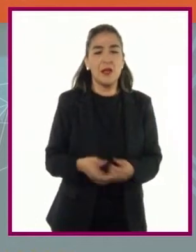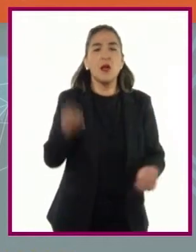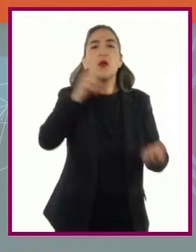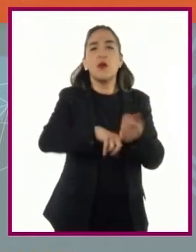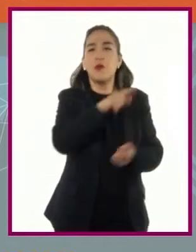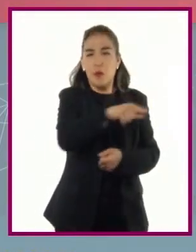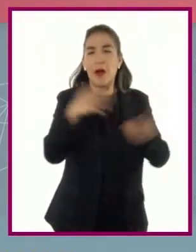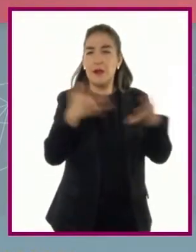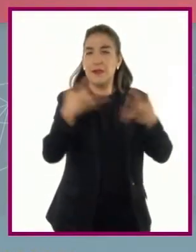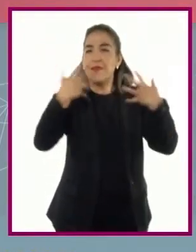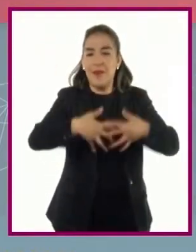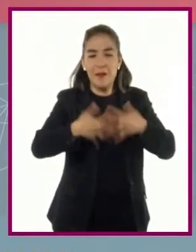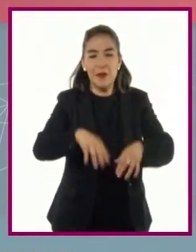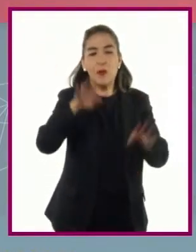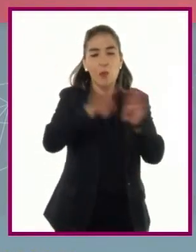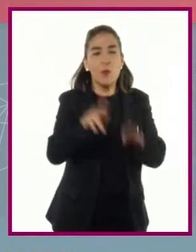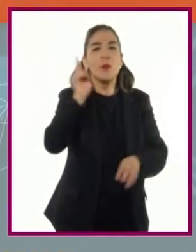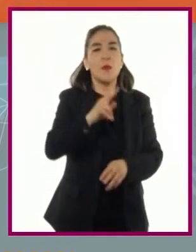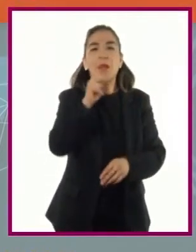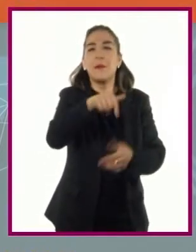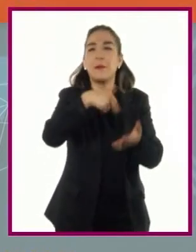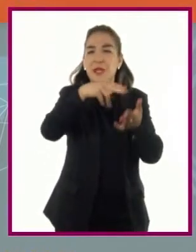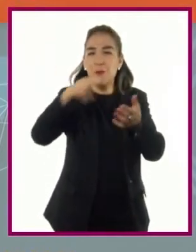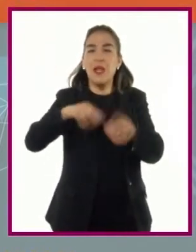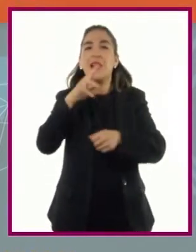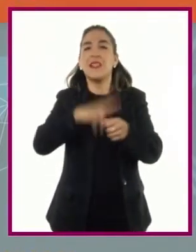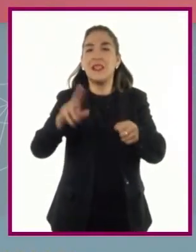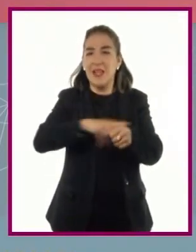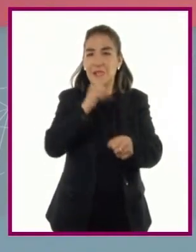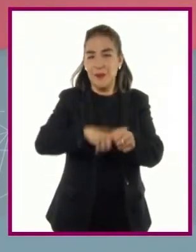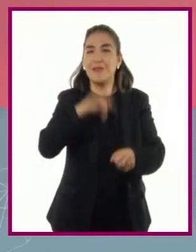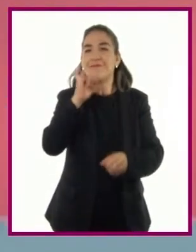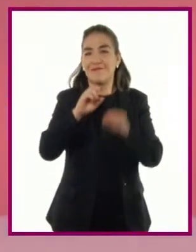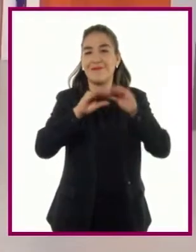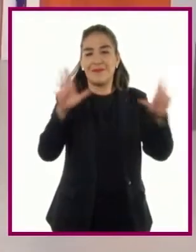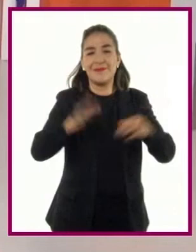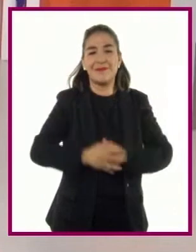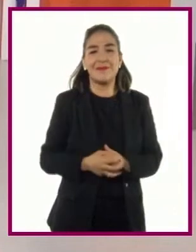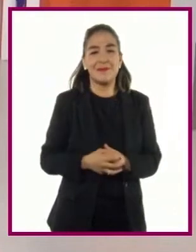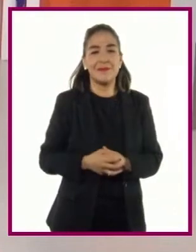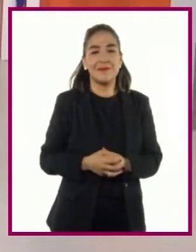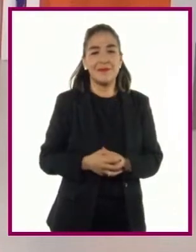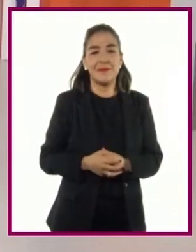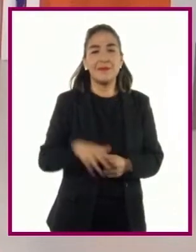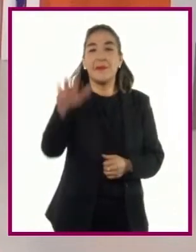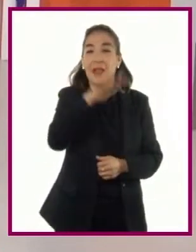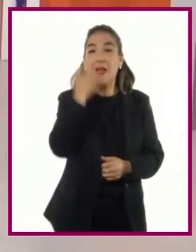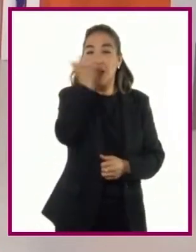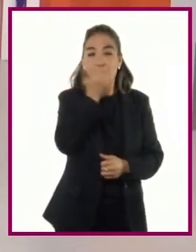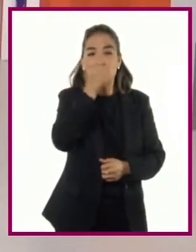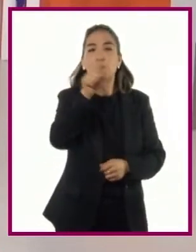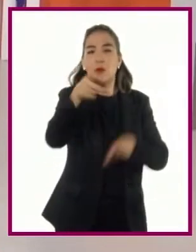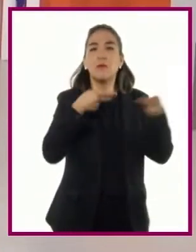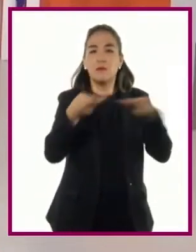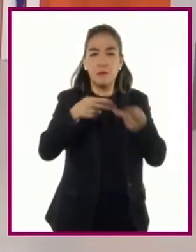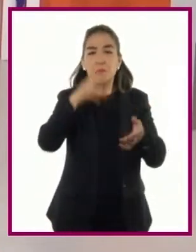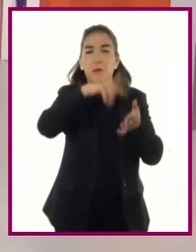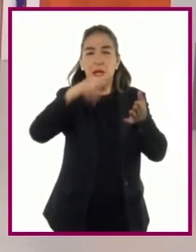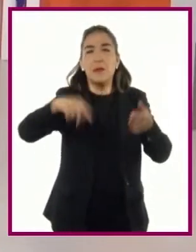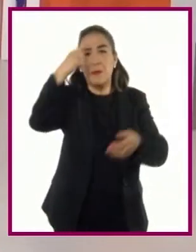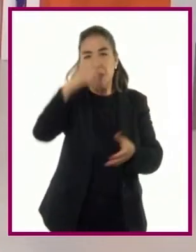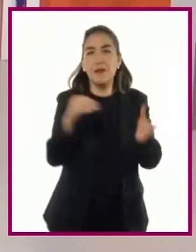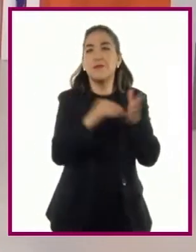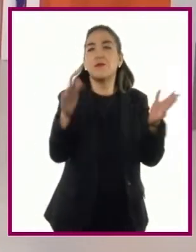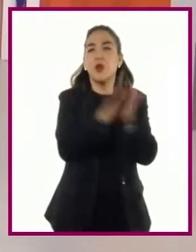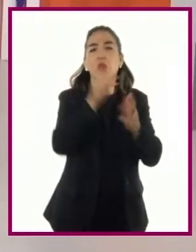si fabricamos algunos pigmentos naturales? Claro que sí, maestra. Alumnas y alumnos, elaboren la pintura para plasmar